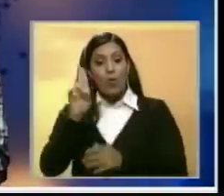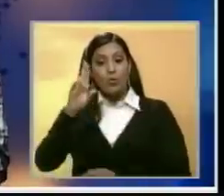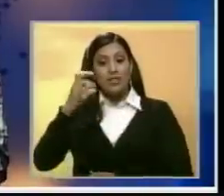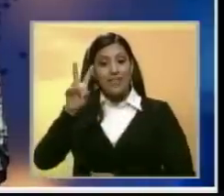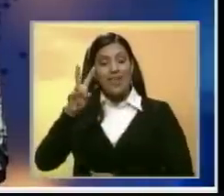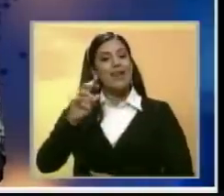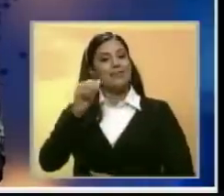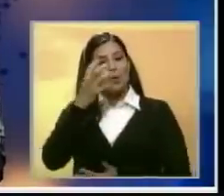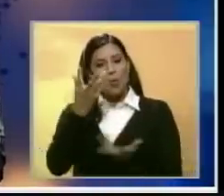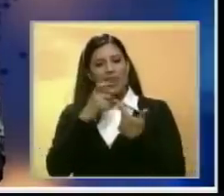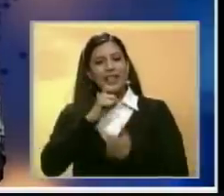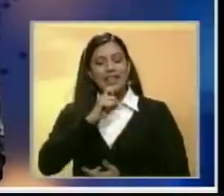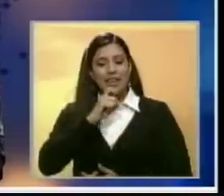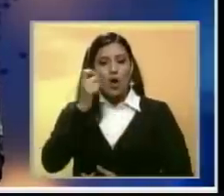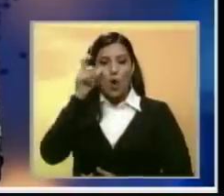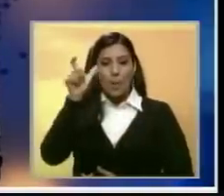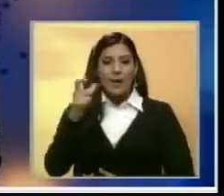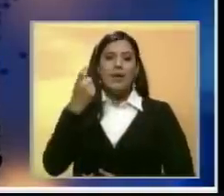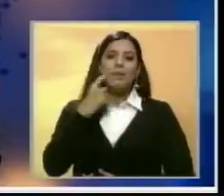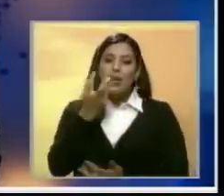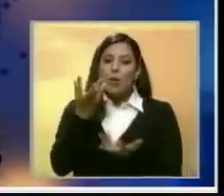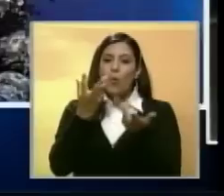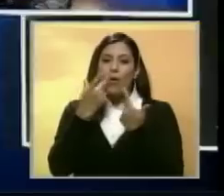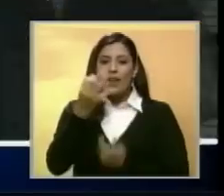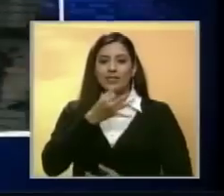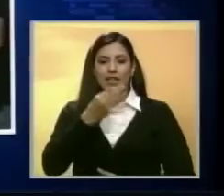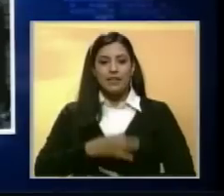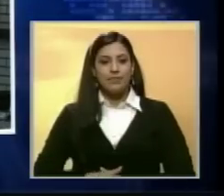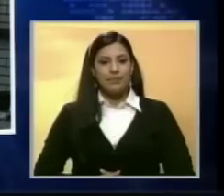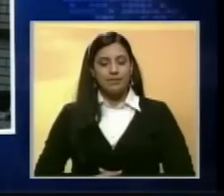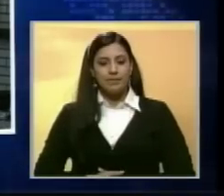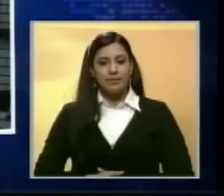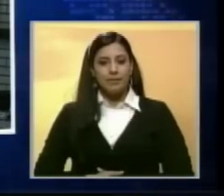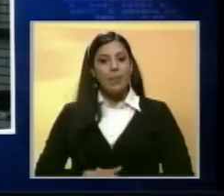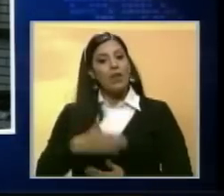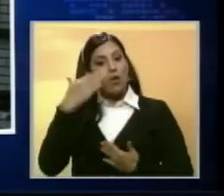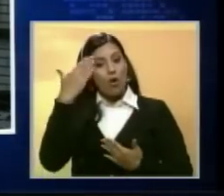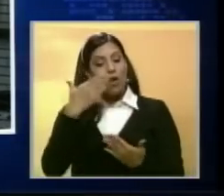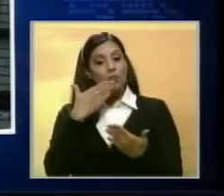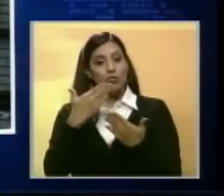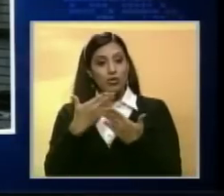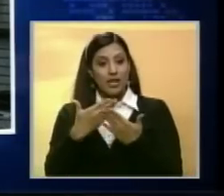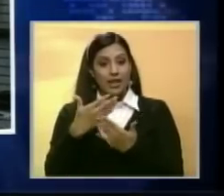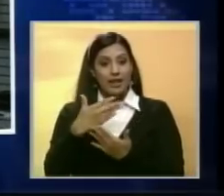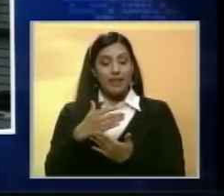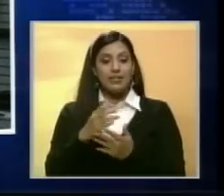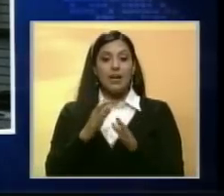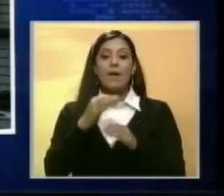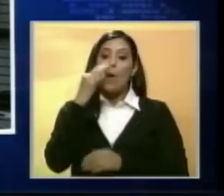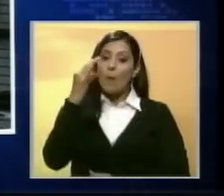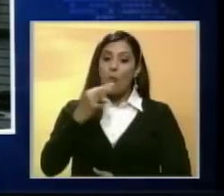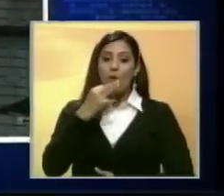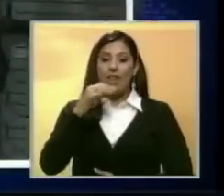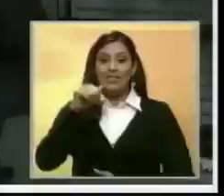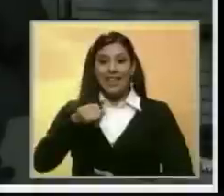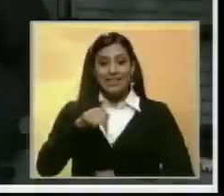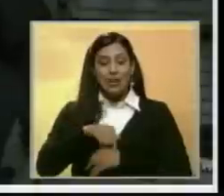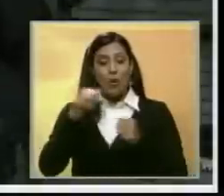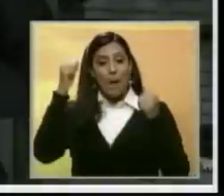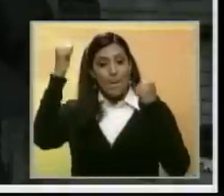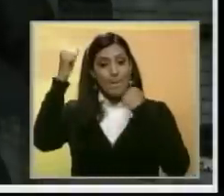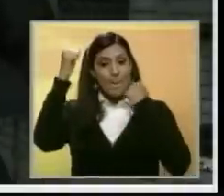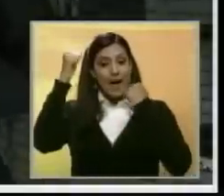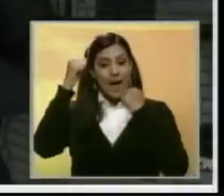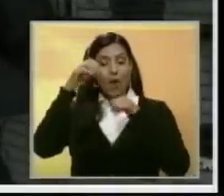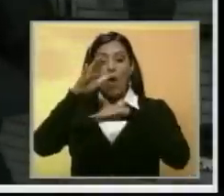nos amplía Santiago Gutiérrez. Adelante, Santiago, buenas tardes. Hola, muchísimas gracias, amigos. Buenas tardes. En este paro